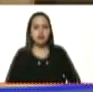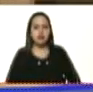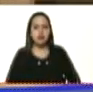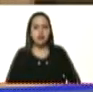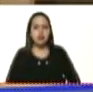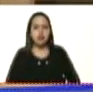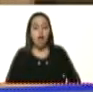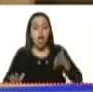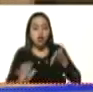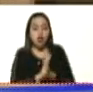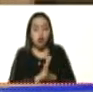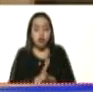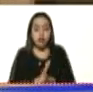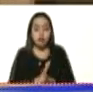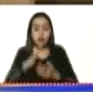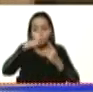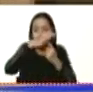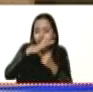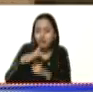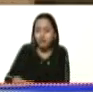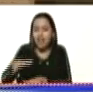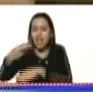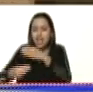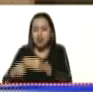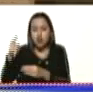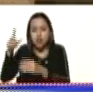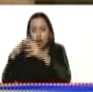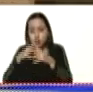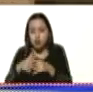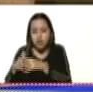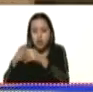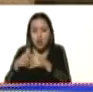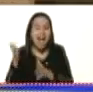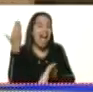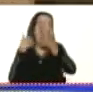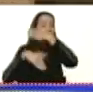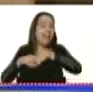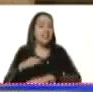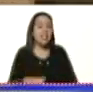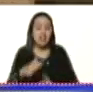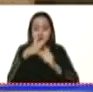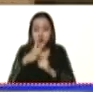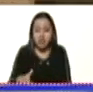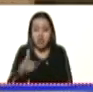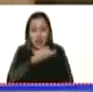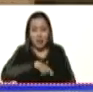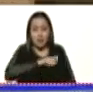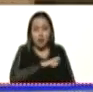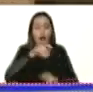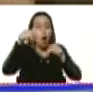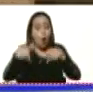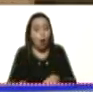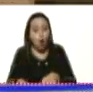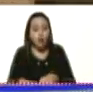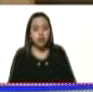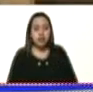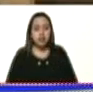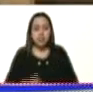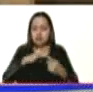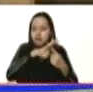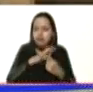hegemonía imperial, entonces colonial española-europea, y hoy